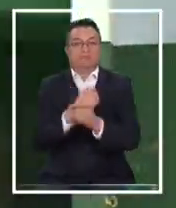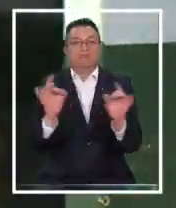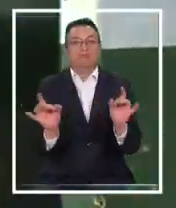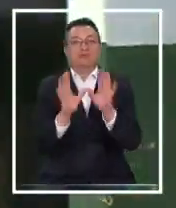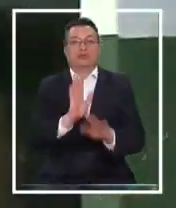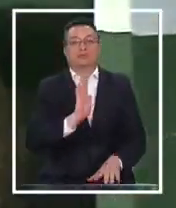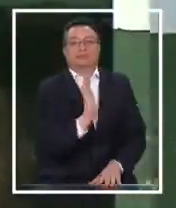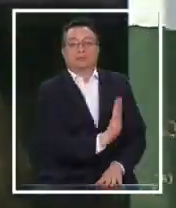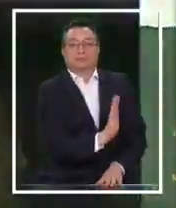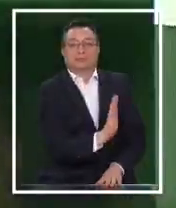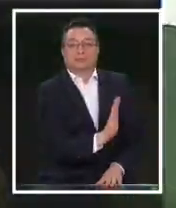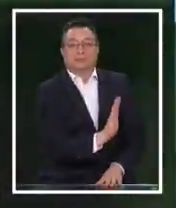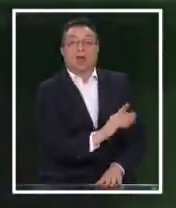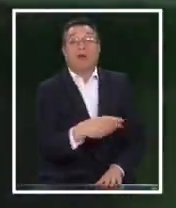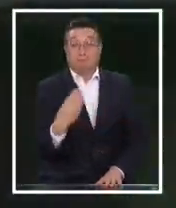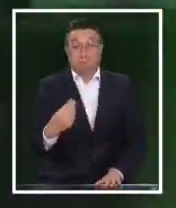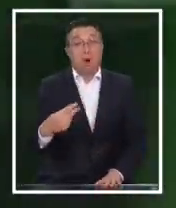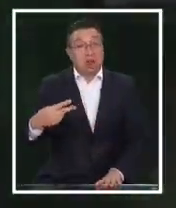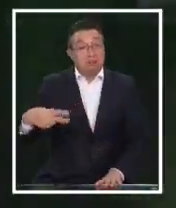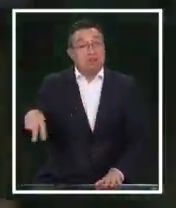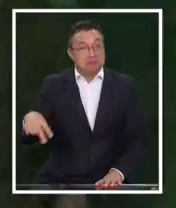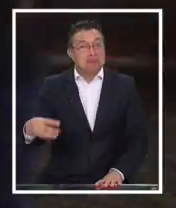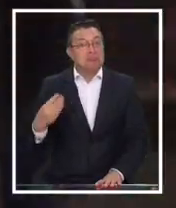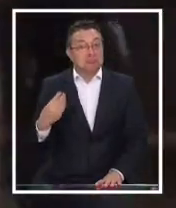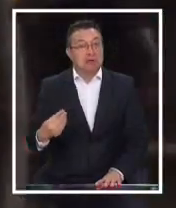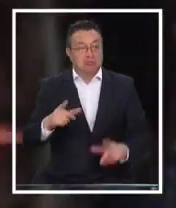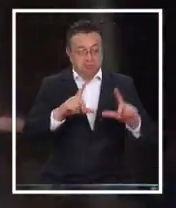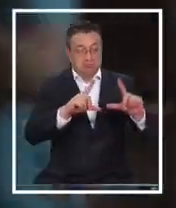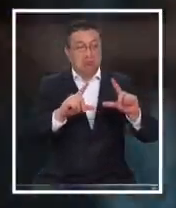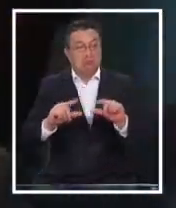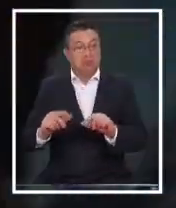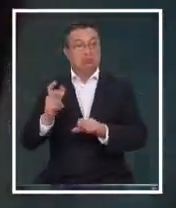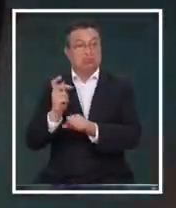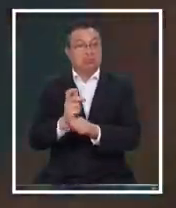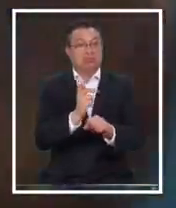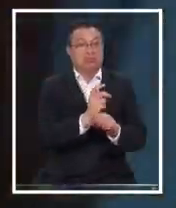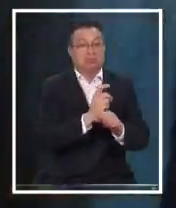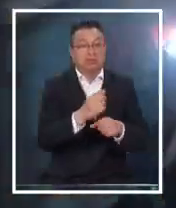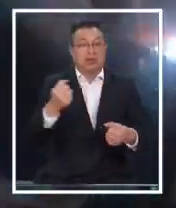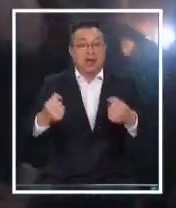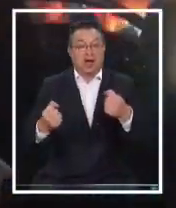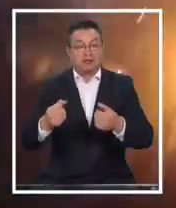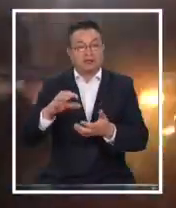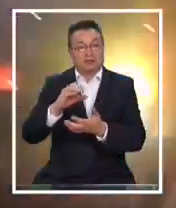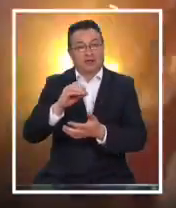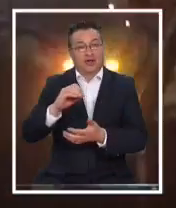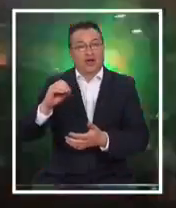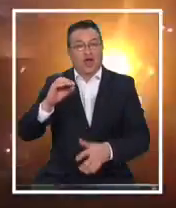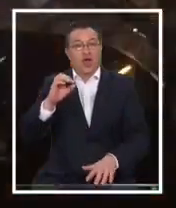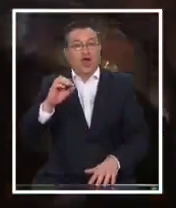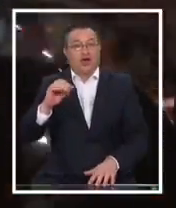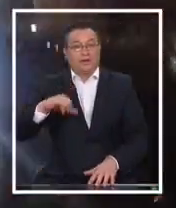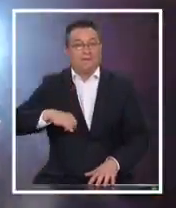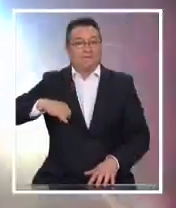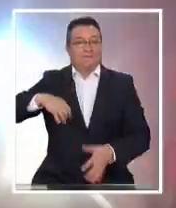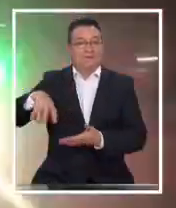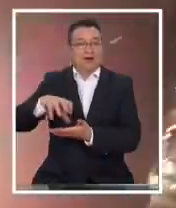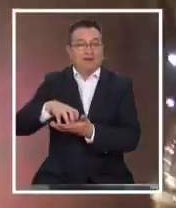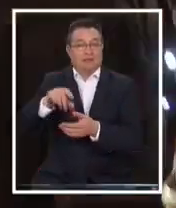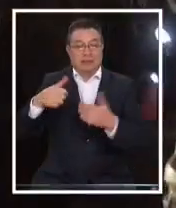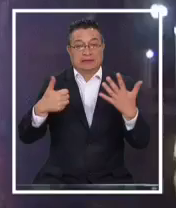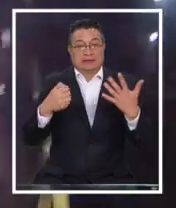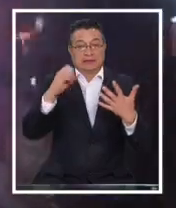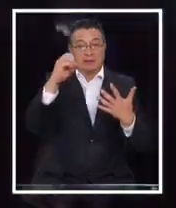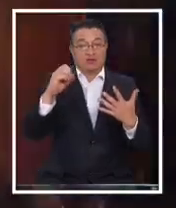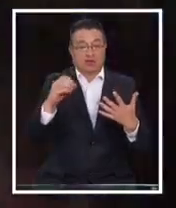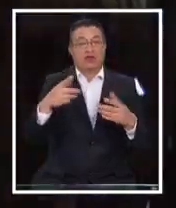preventiva. Una buena noticia que se suma al descenso de robos con intimidación de vehículos en la zona oriente. Bajó un 60% este